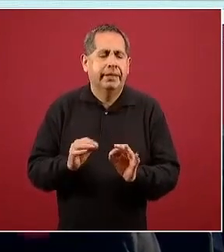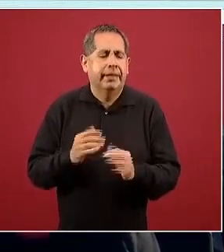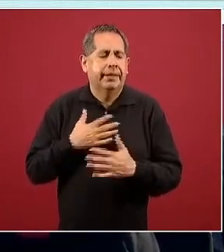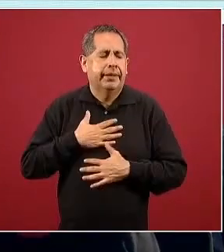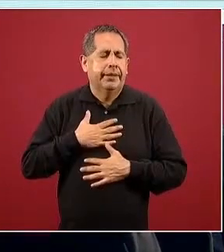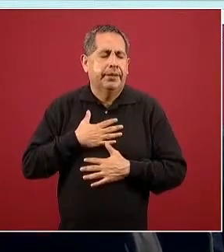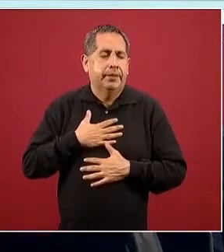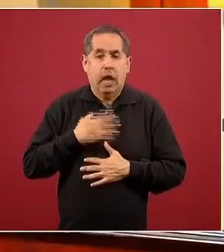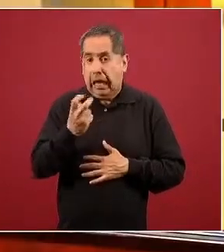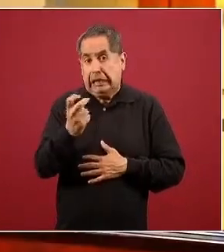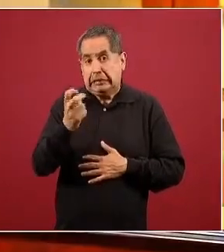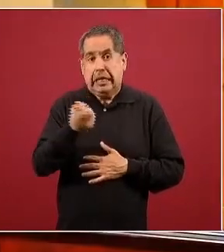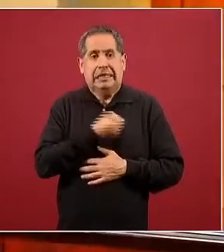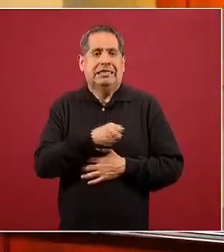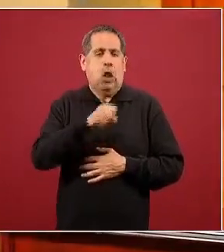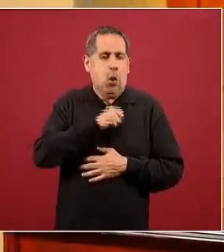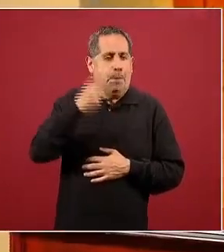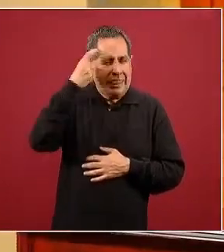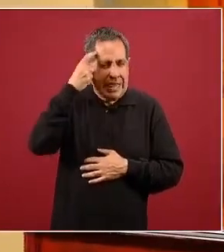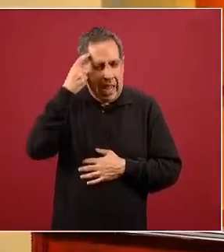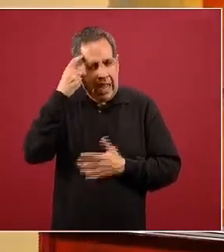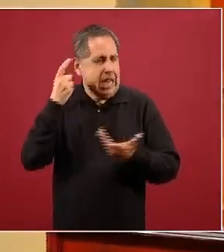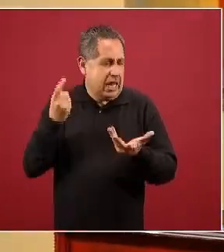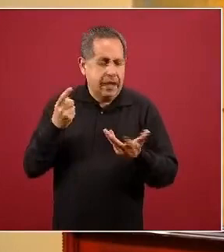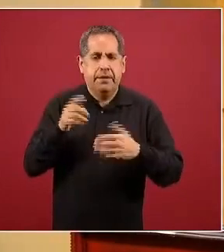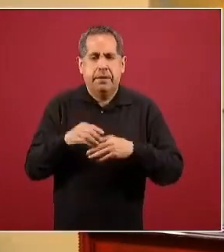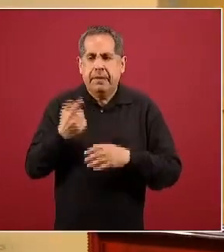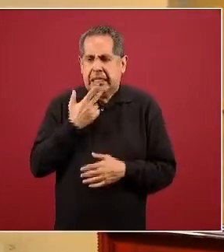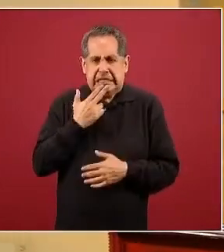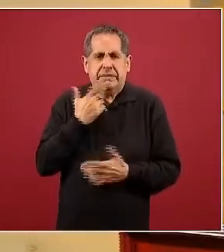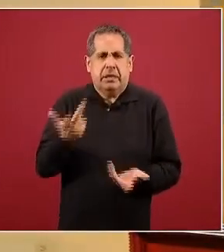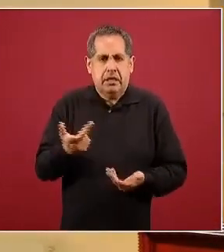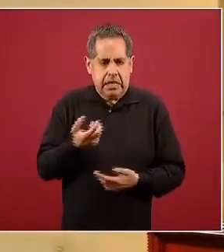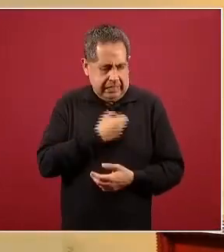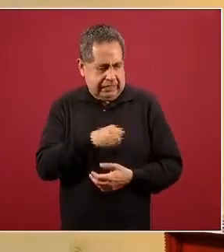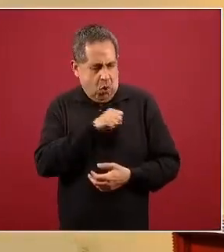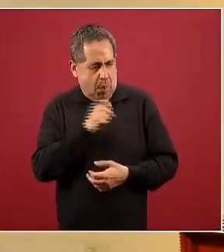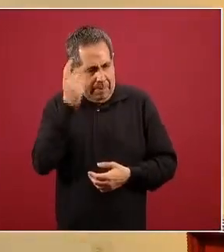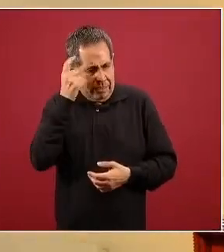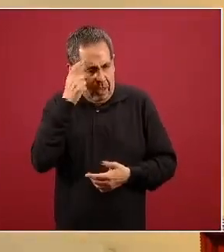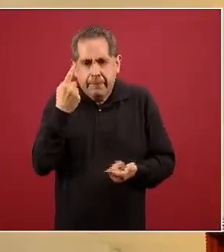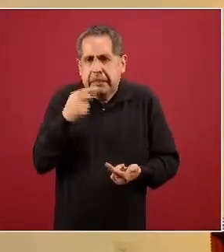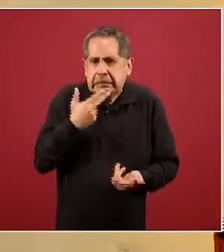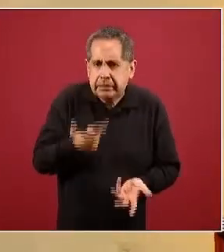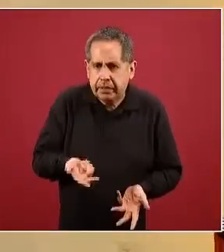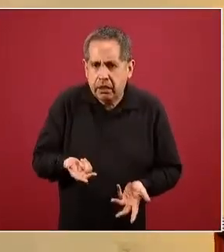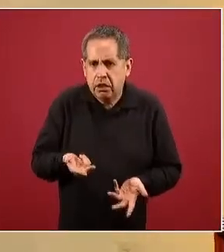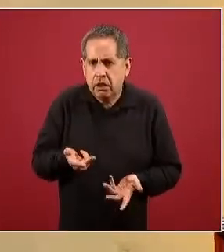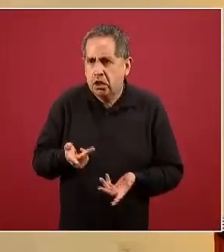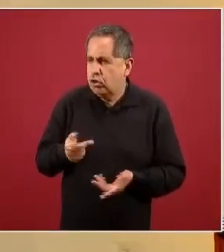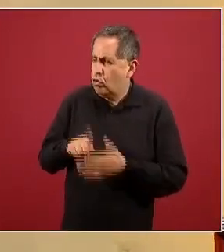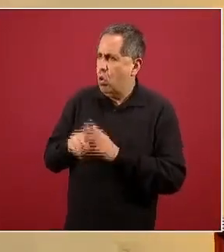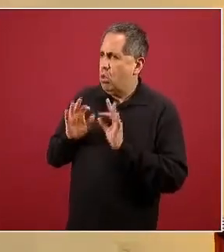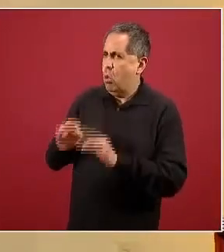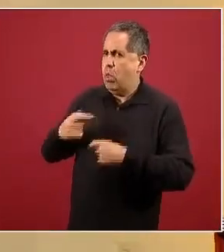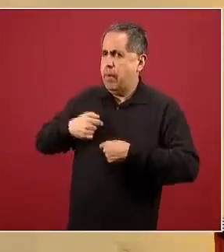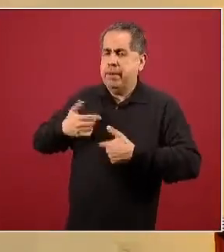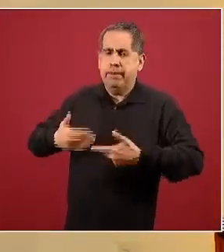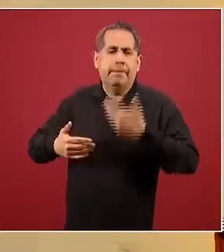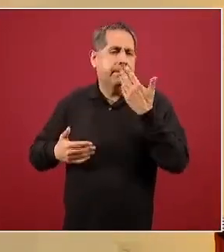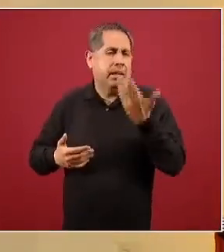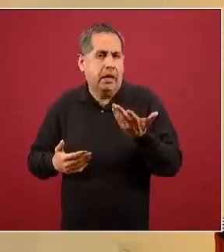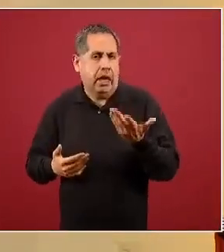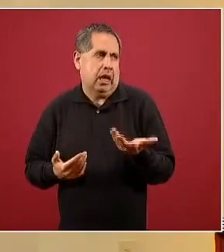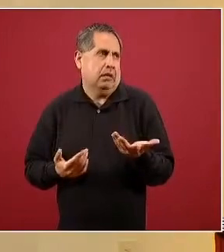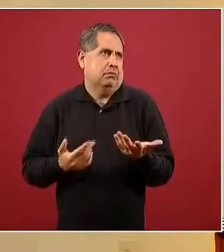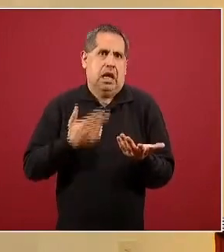salud mental. ¿Y para qué nos serviría la salud mental? ¿Para qué serviría tener una adecuada salud mental? Bueno, serviría